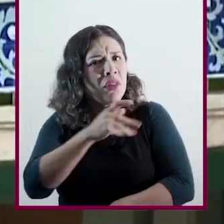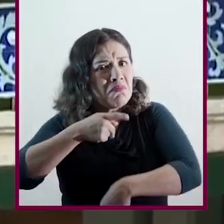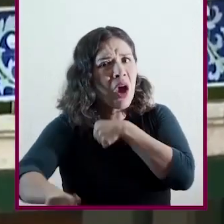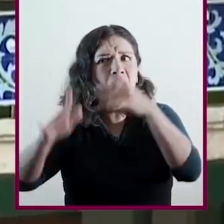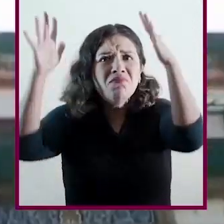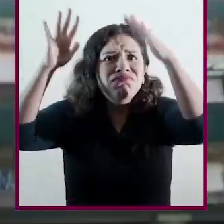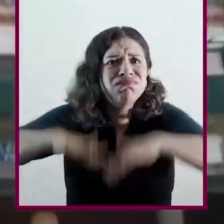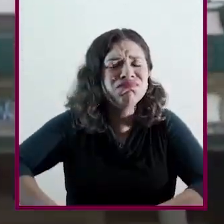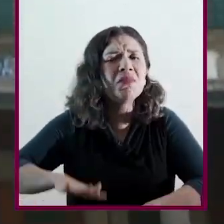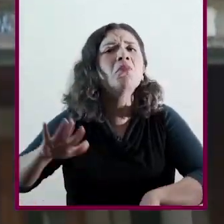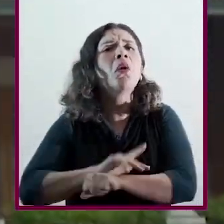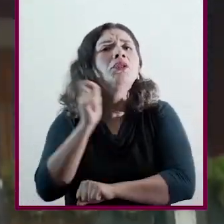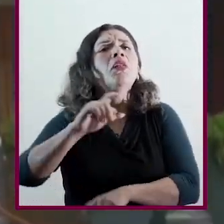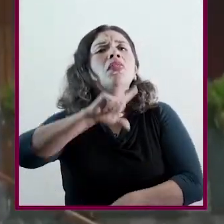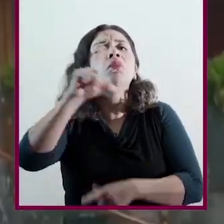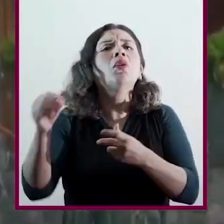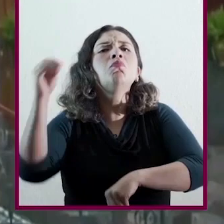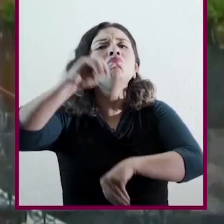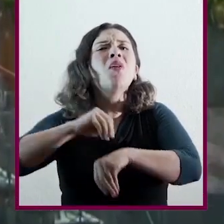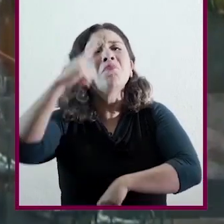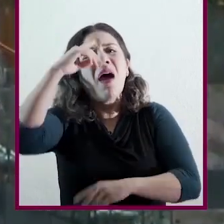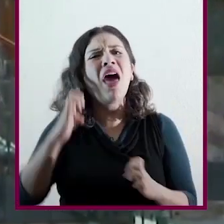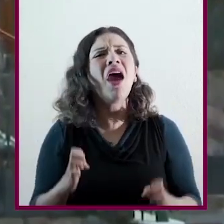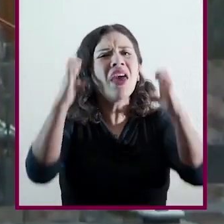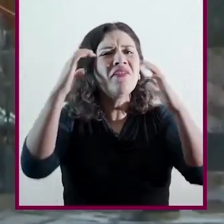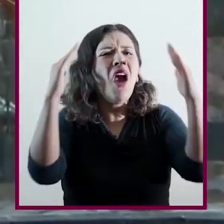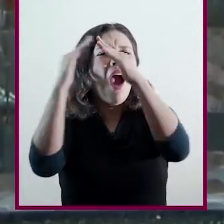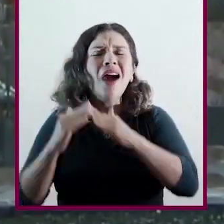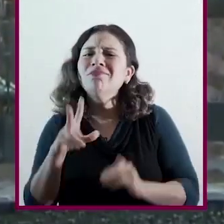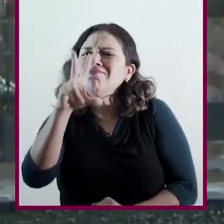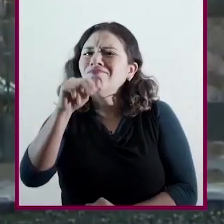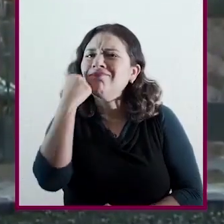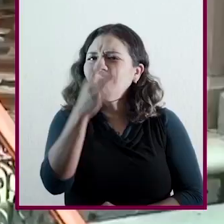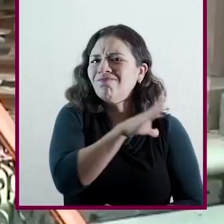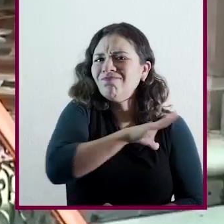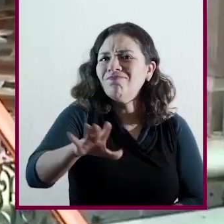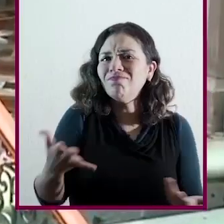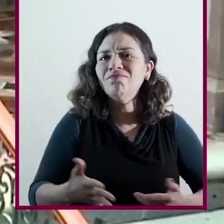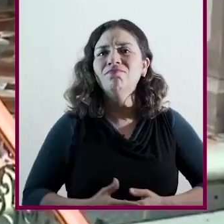el peligro de que fuera demolido para dar paso a un conjunto habitacional.